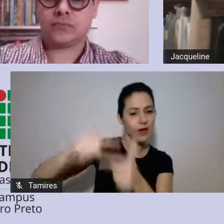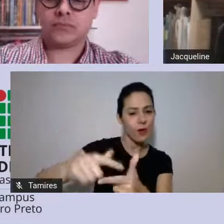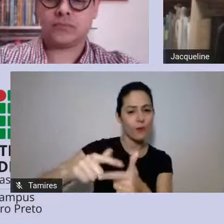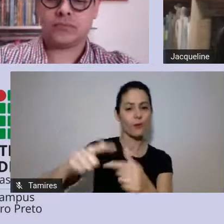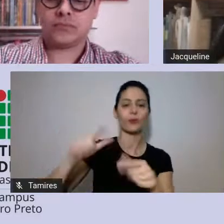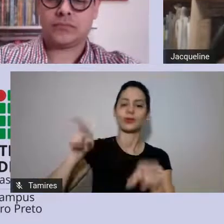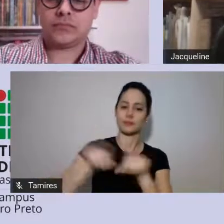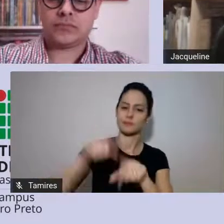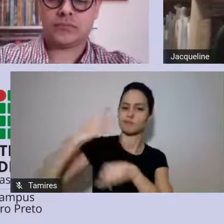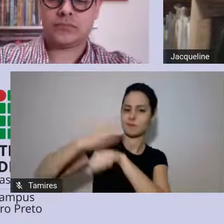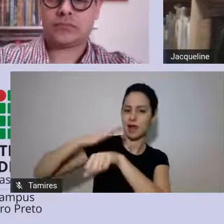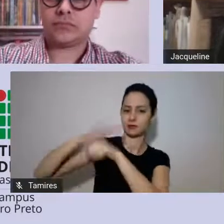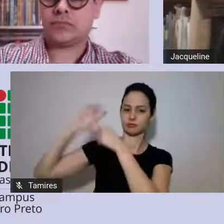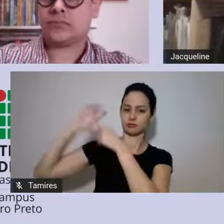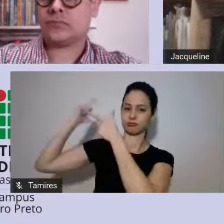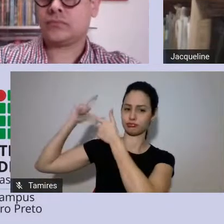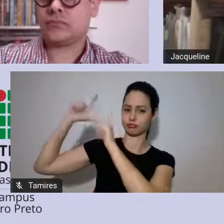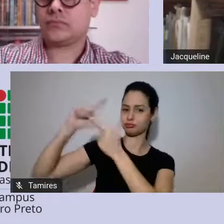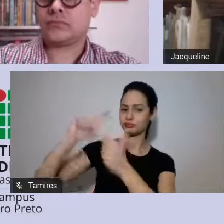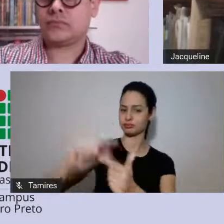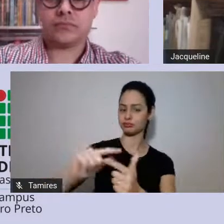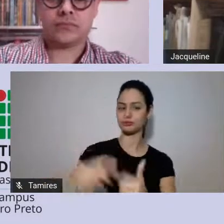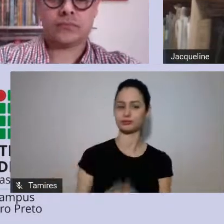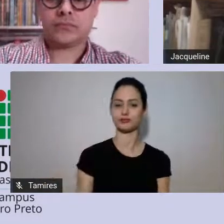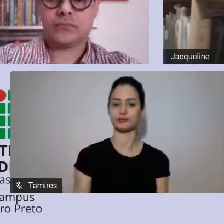prácticas tradicionales.